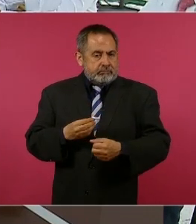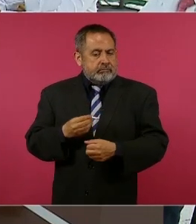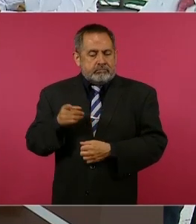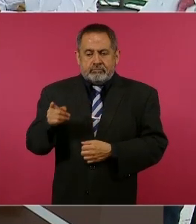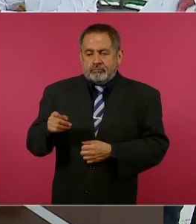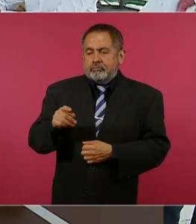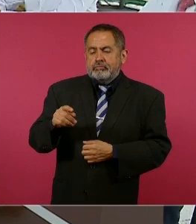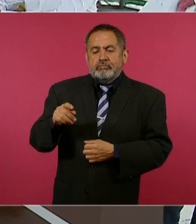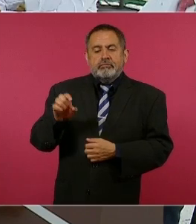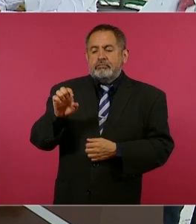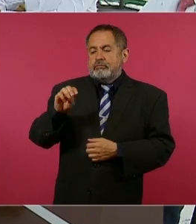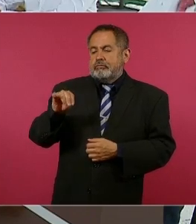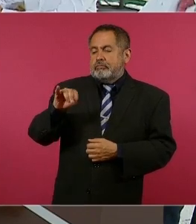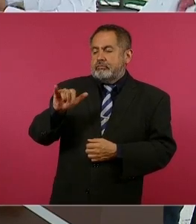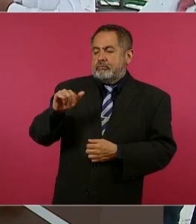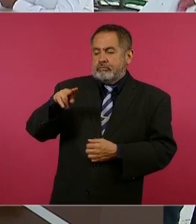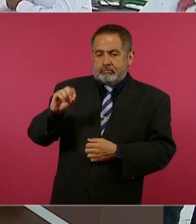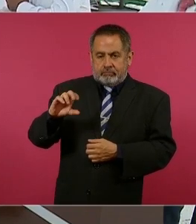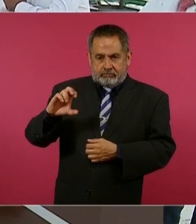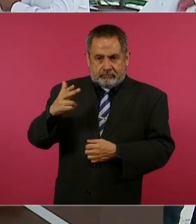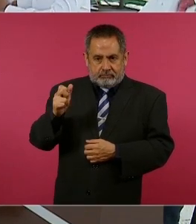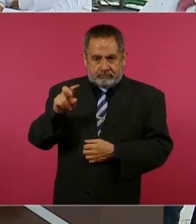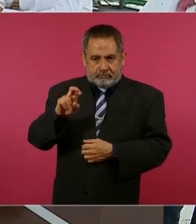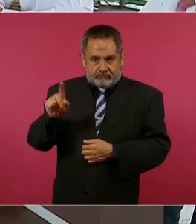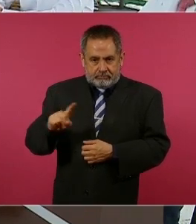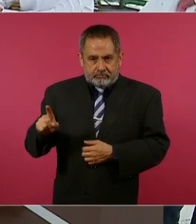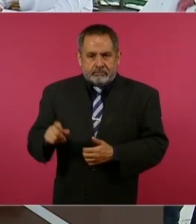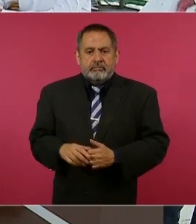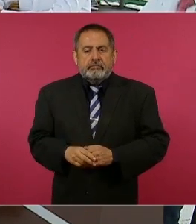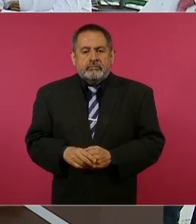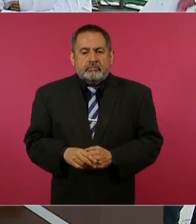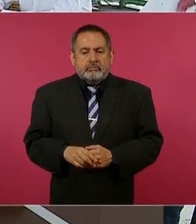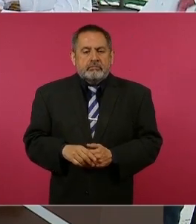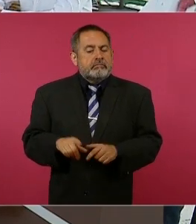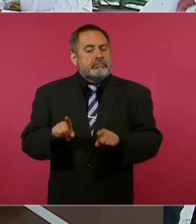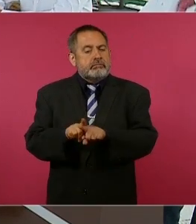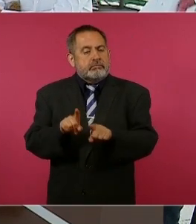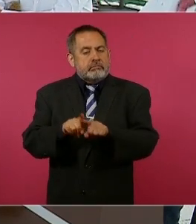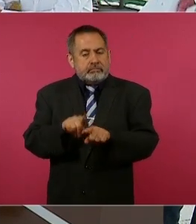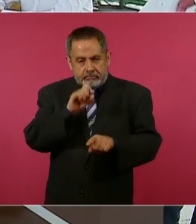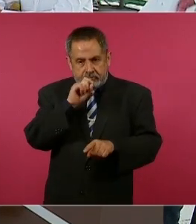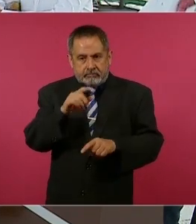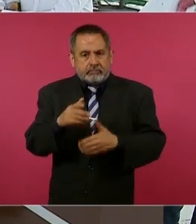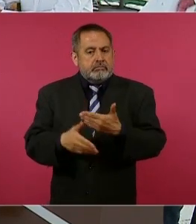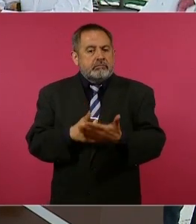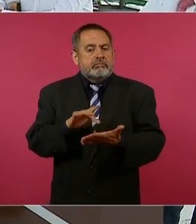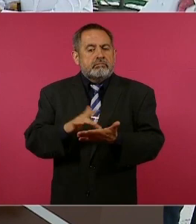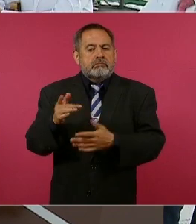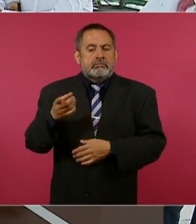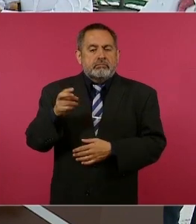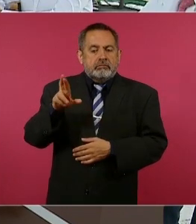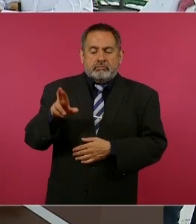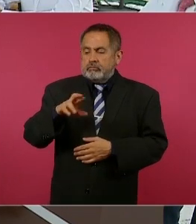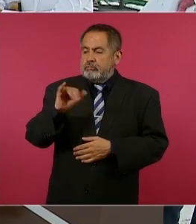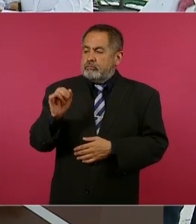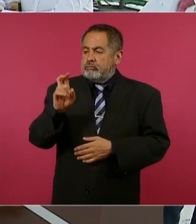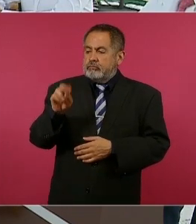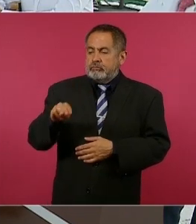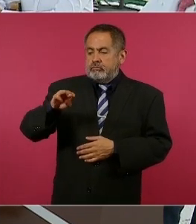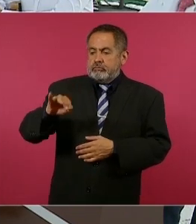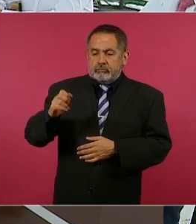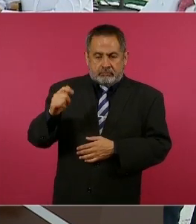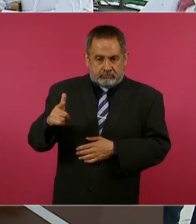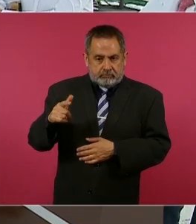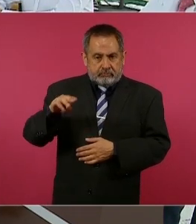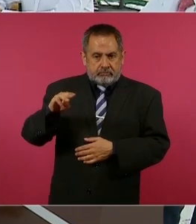a Sayaka Emiliano Ramírez Chávez, muchísimas gracias. Y de manera muy especial quiero agradecer al doctor Juan Miguel Jesús